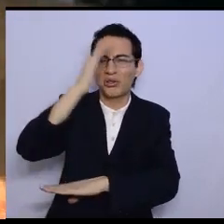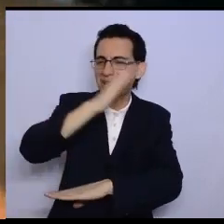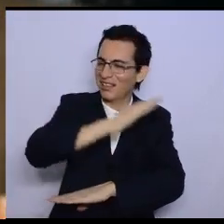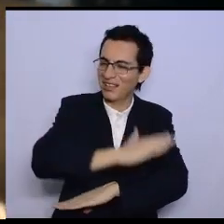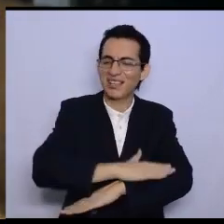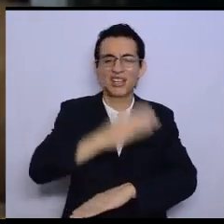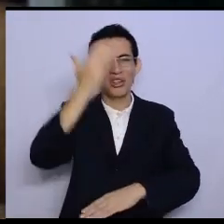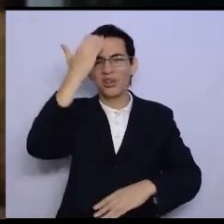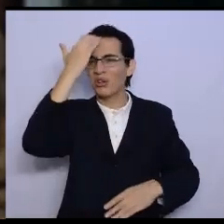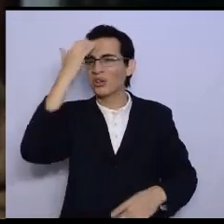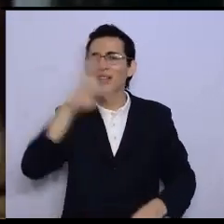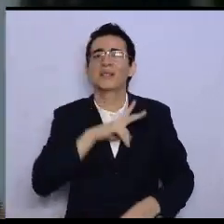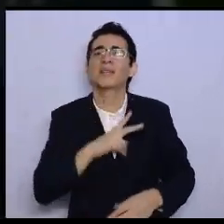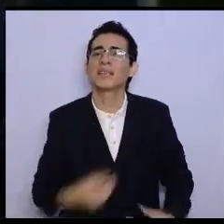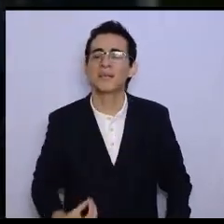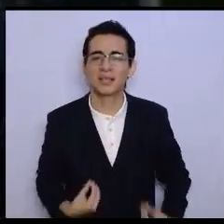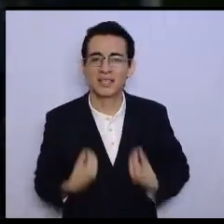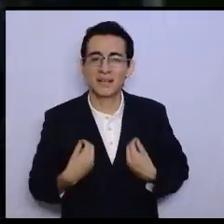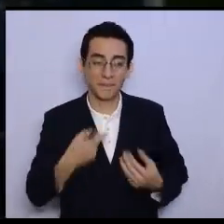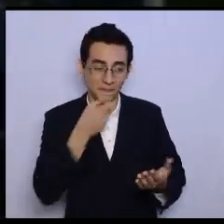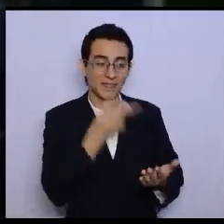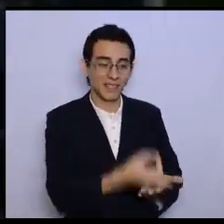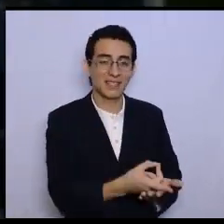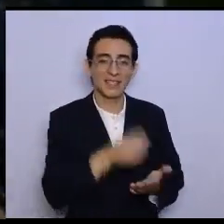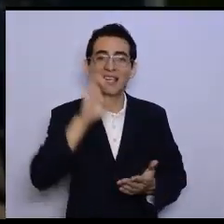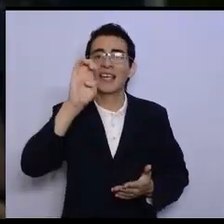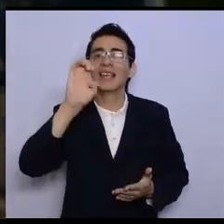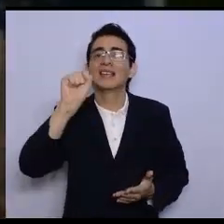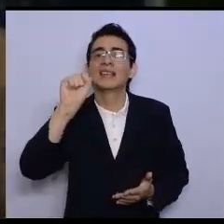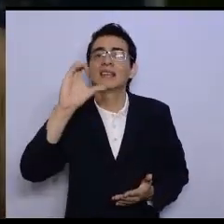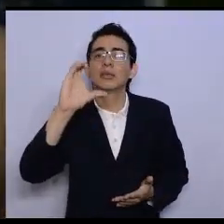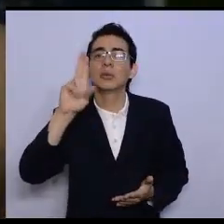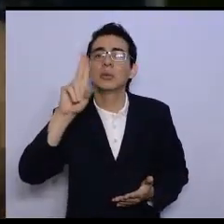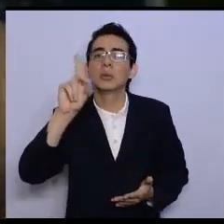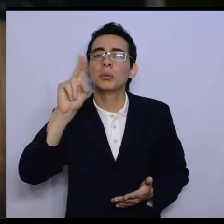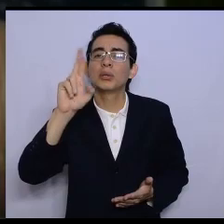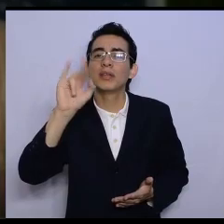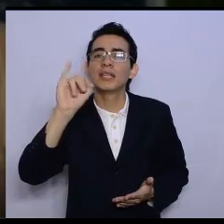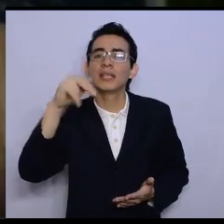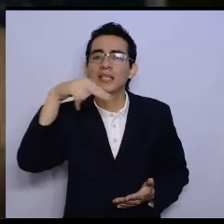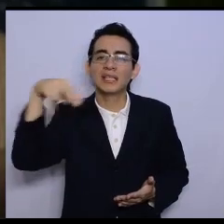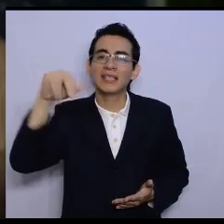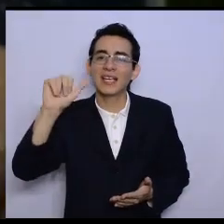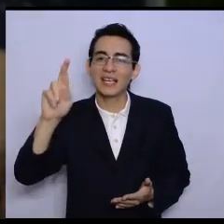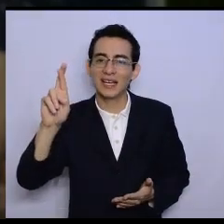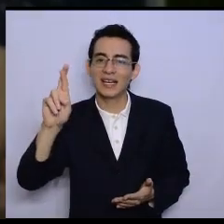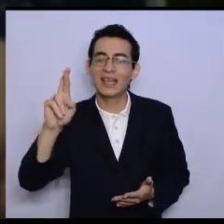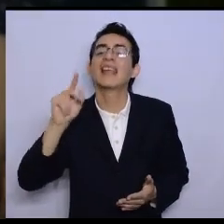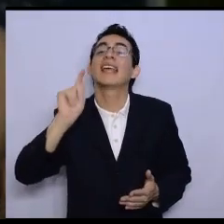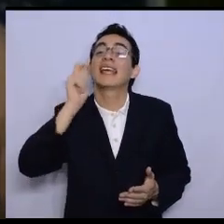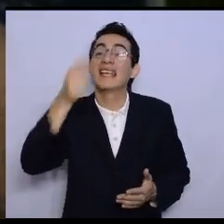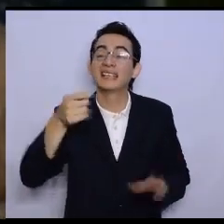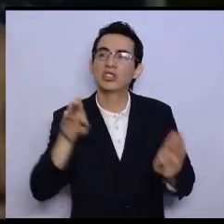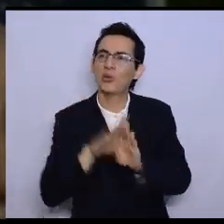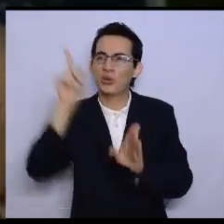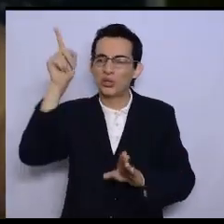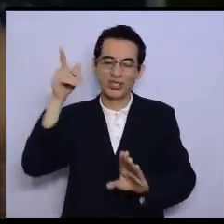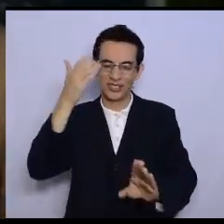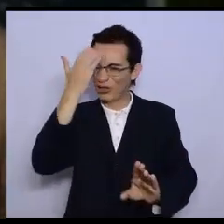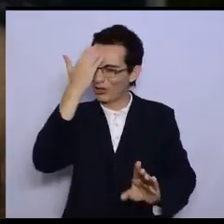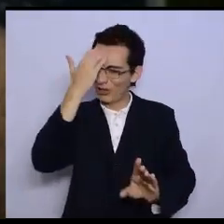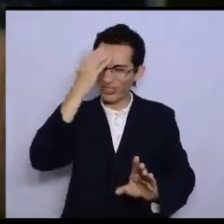Has escudriñado mi andar. Ahí está. Y mi reposo. Y todos mis caminos te